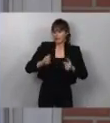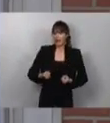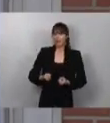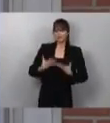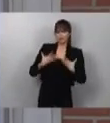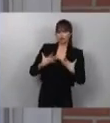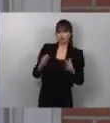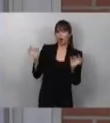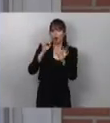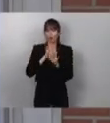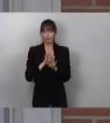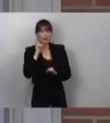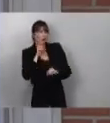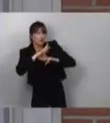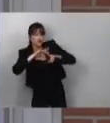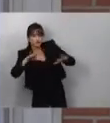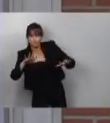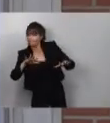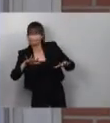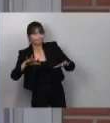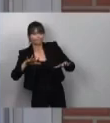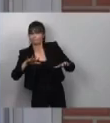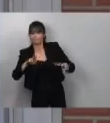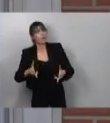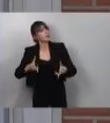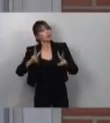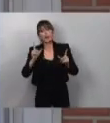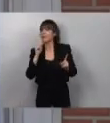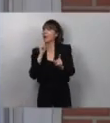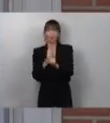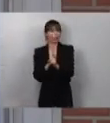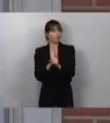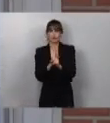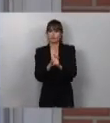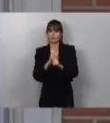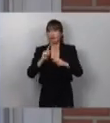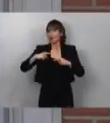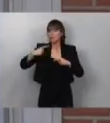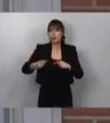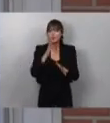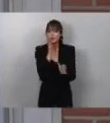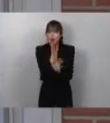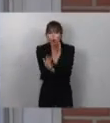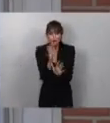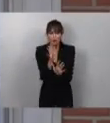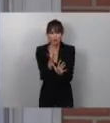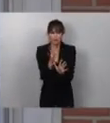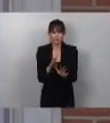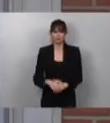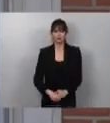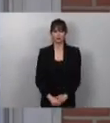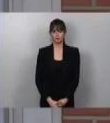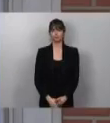este que no básicamente la situación política sigue siendo la misma Un gobierno muy inestable que depende ahora mismo absolutamente del